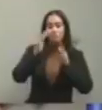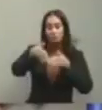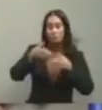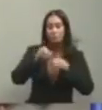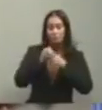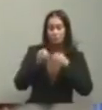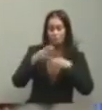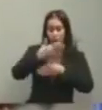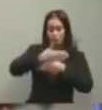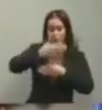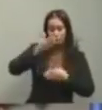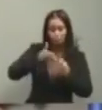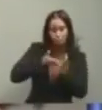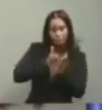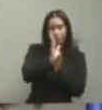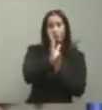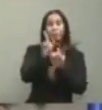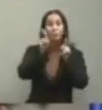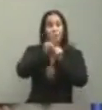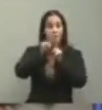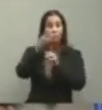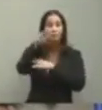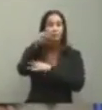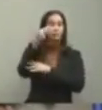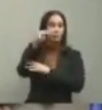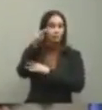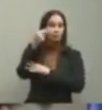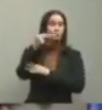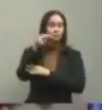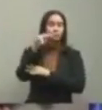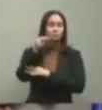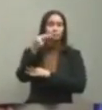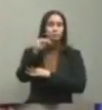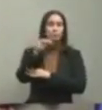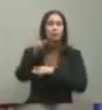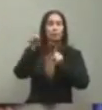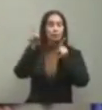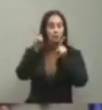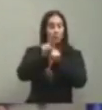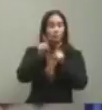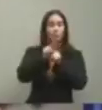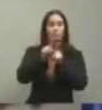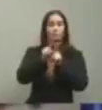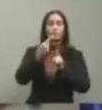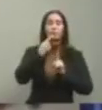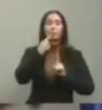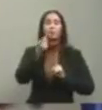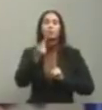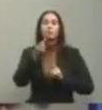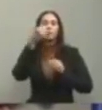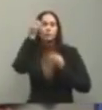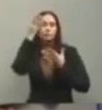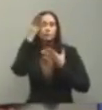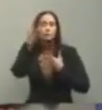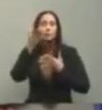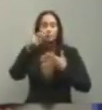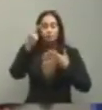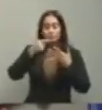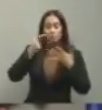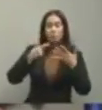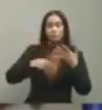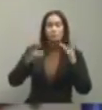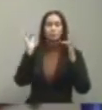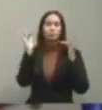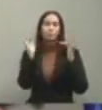y que le atendieron en el hotel donde estaba alojado así como la referencia que él mismo ha dado de cuáles son los